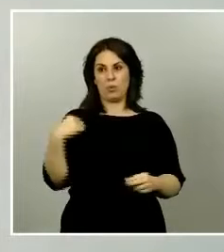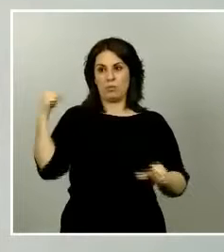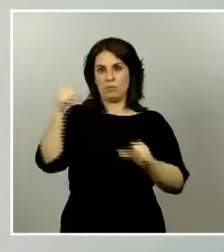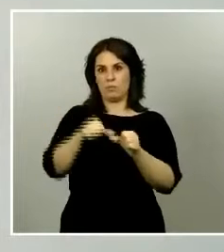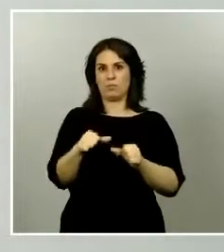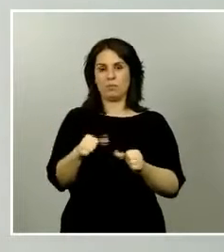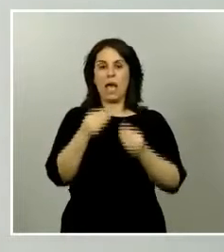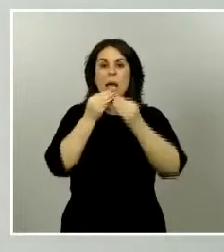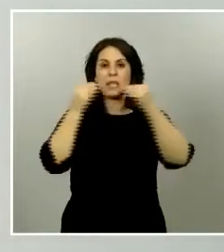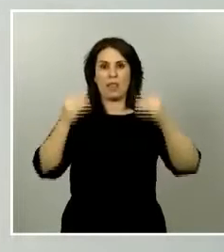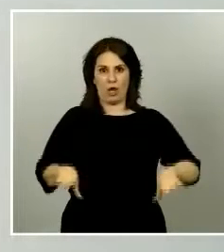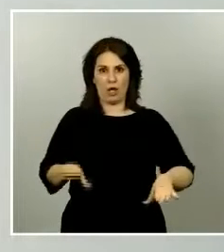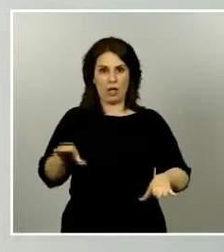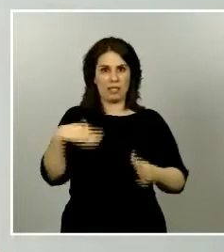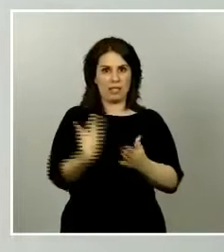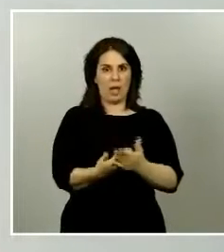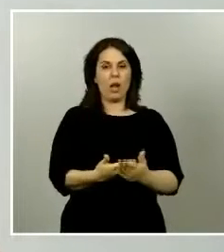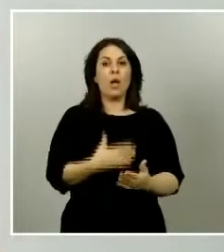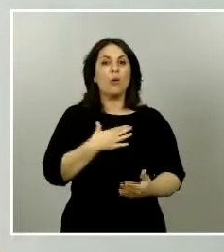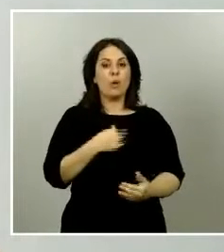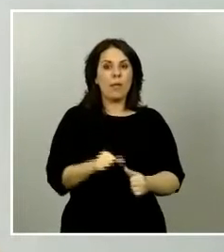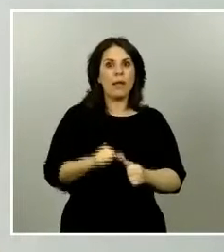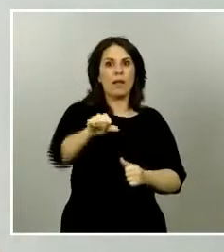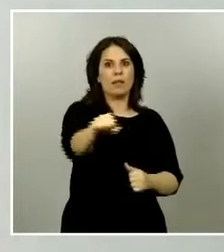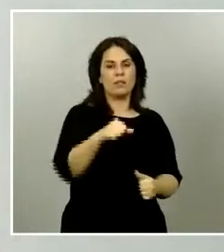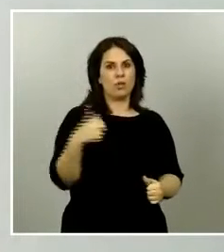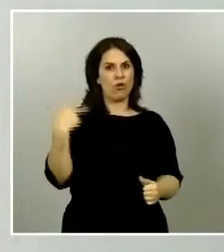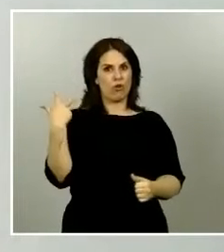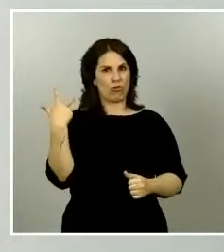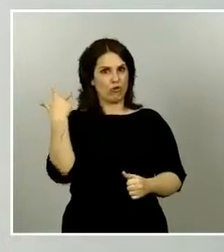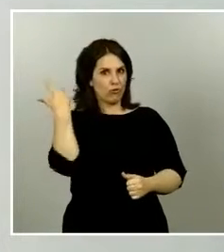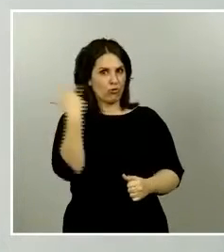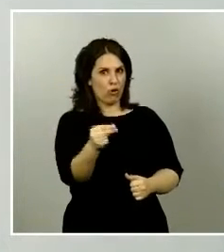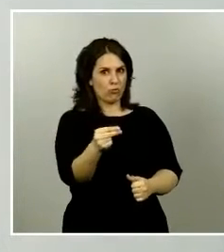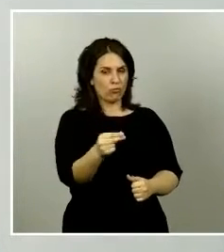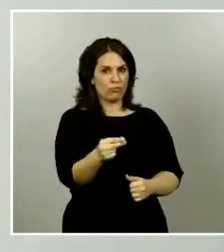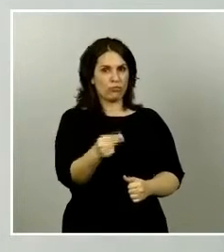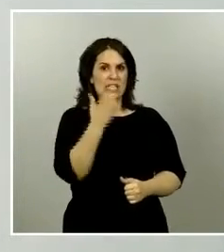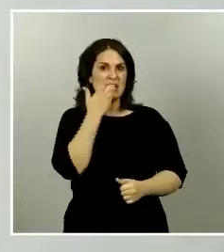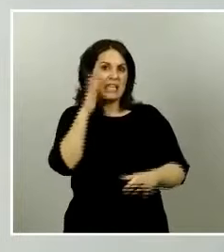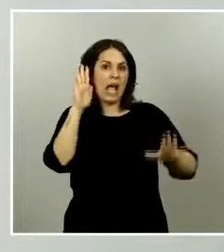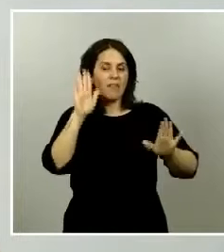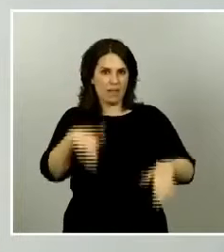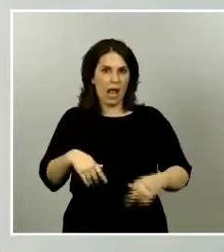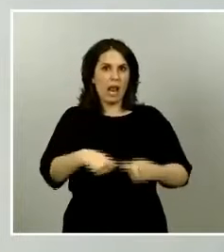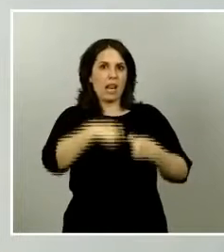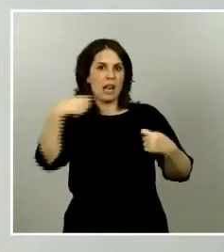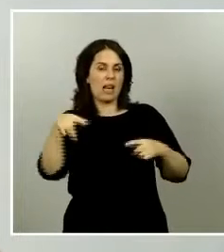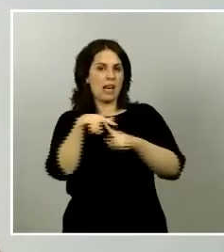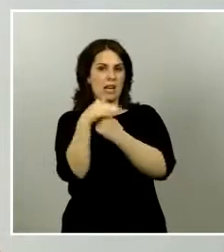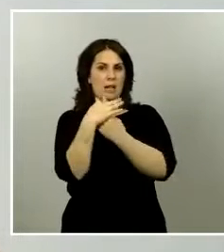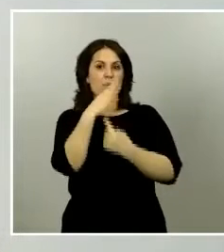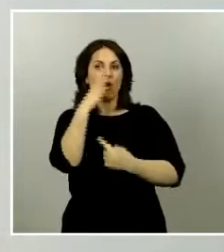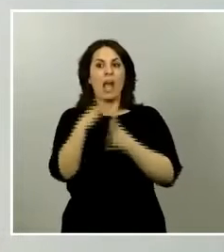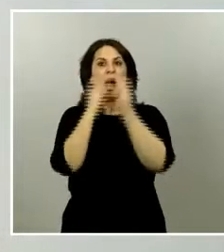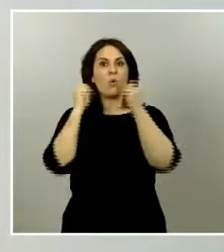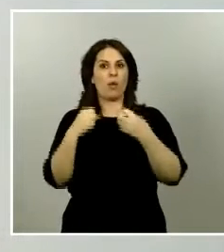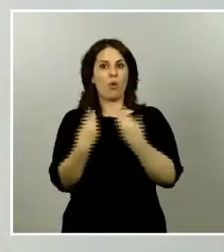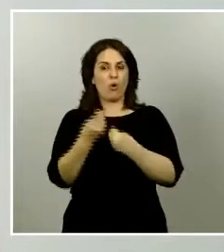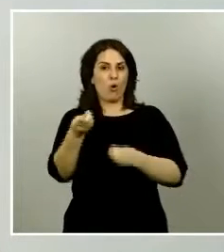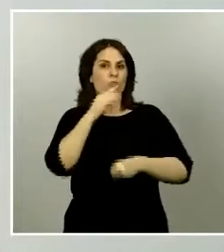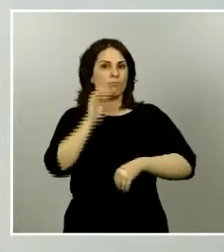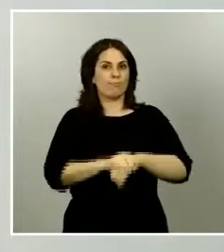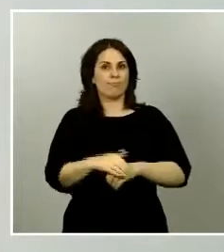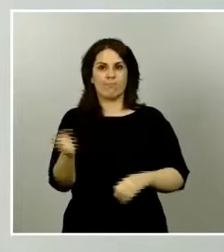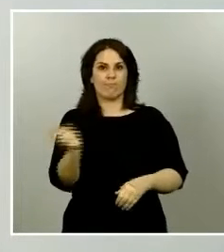cuanto a EH Bildu, que se ha abstenido en todas las prórrogas hasta ahora, ¿temen que su posición cambie al no en caso de que hubiese otra petición de prórroga